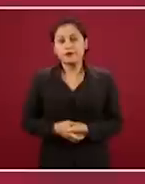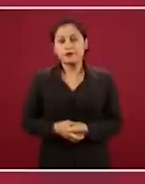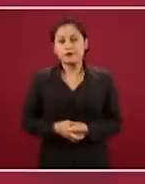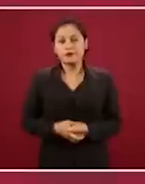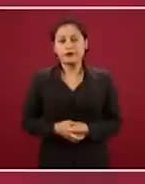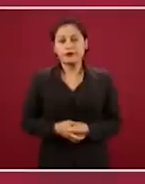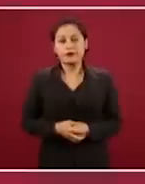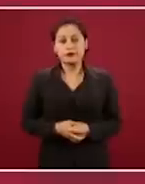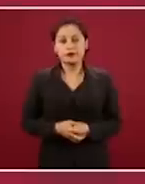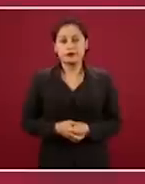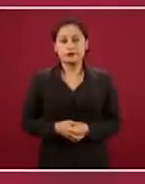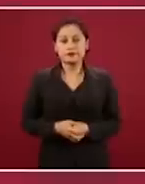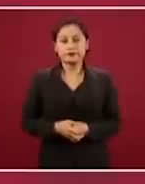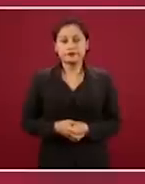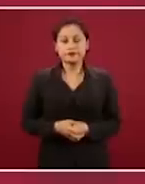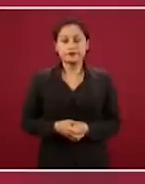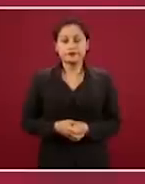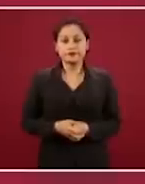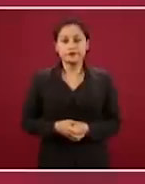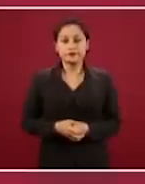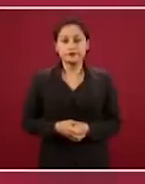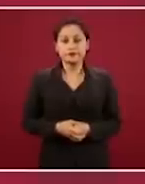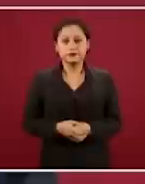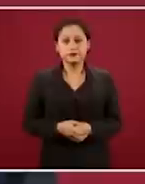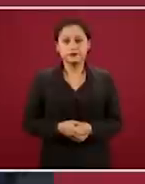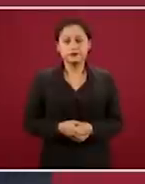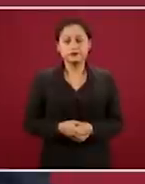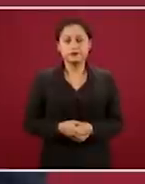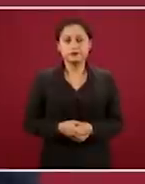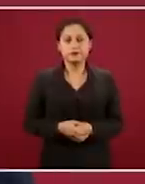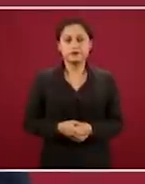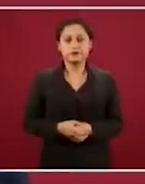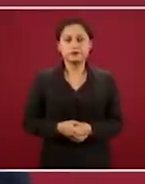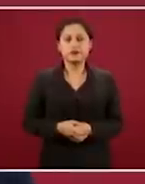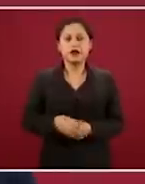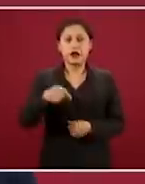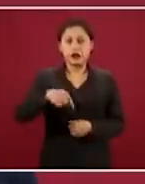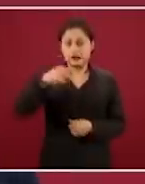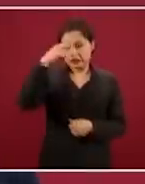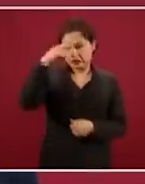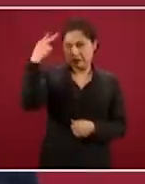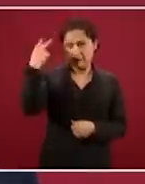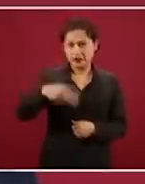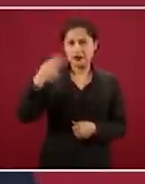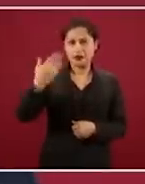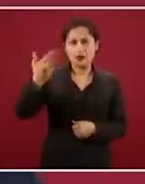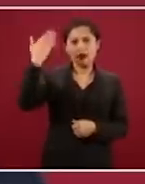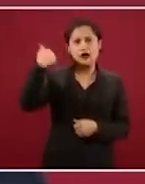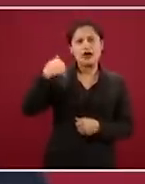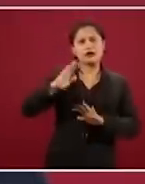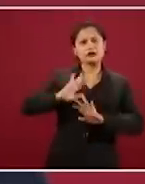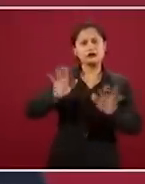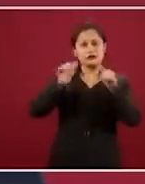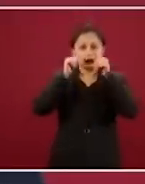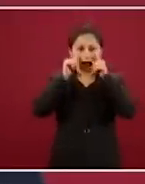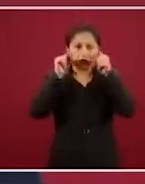se decidió desde el principio fortalecer la economía popular,